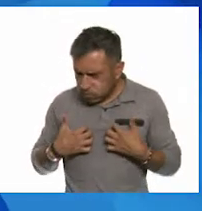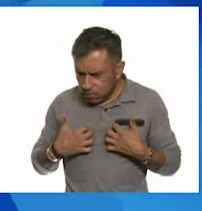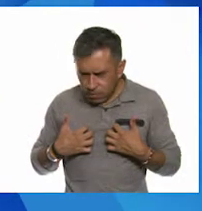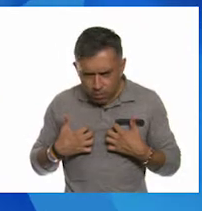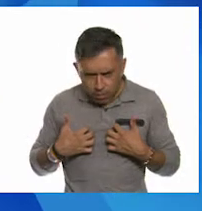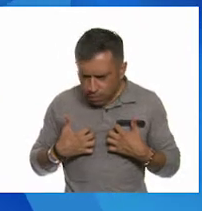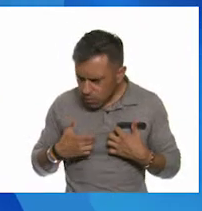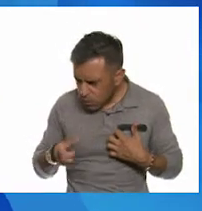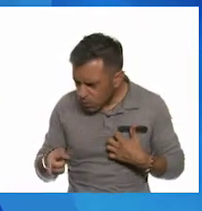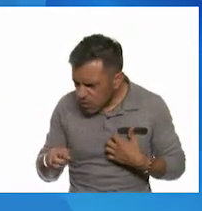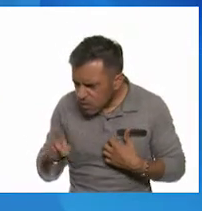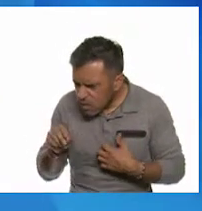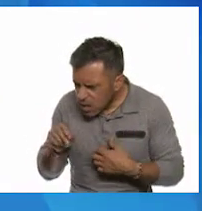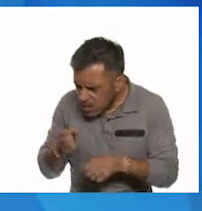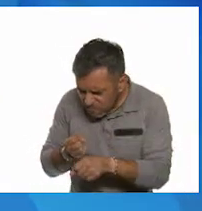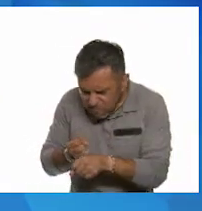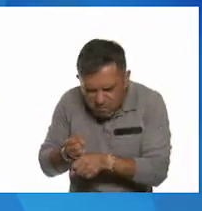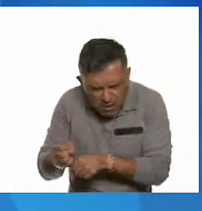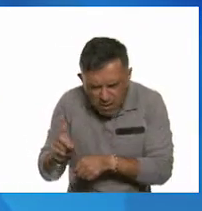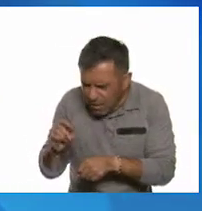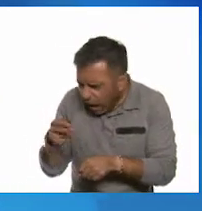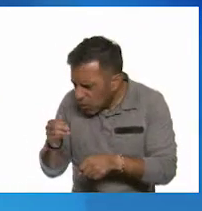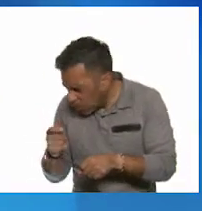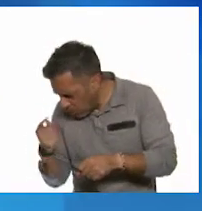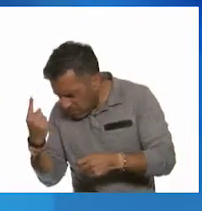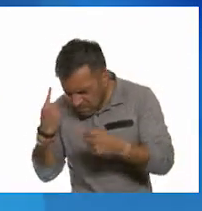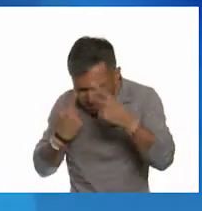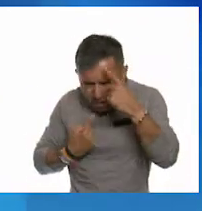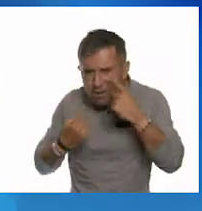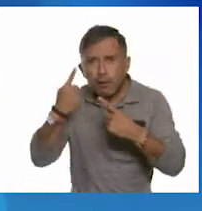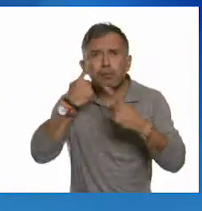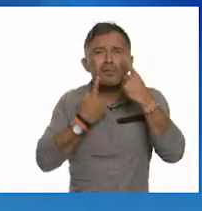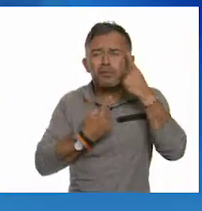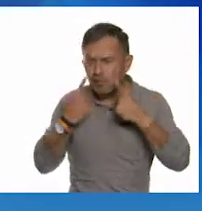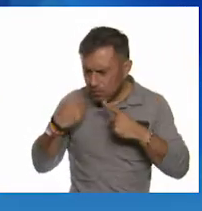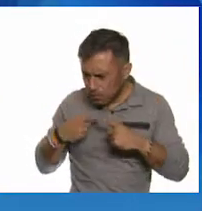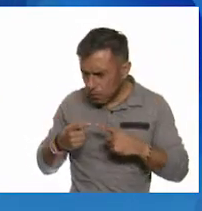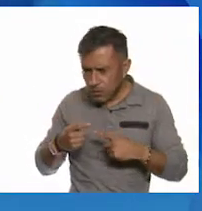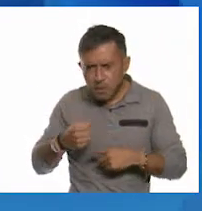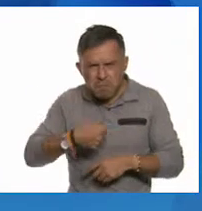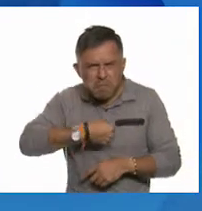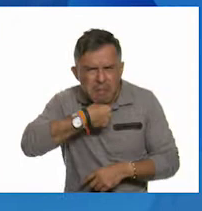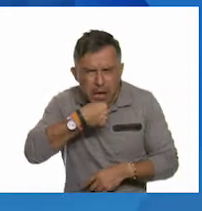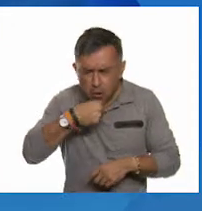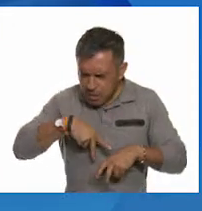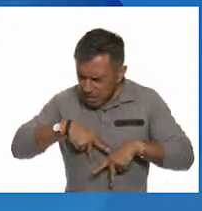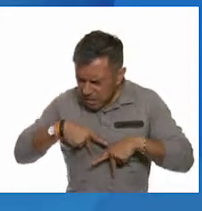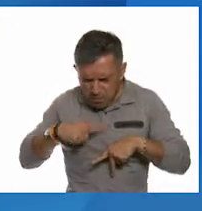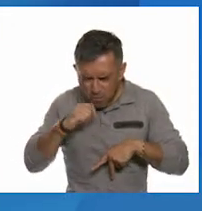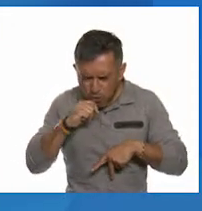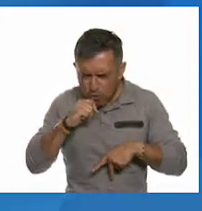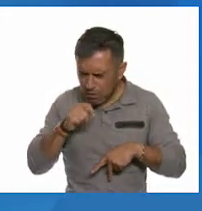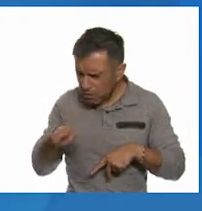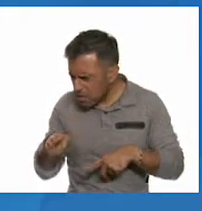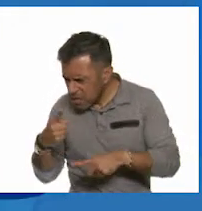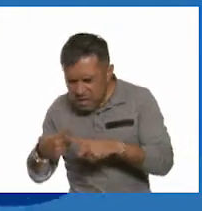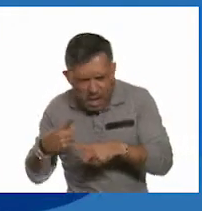te ha hecho daño? Tienes señales de heridas. Por muy viejo y débil que esté, mataré a quien te haya hecho